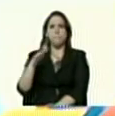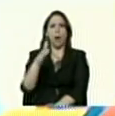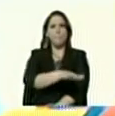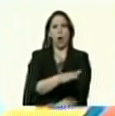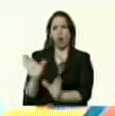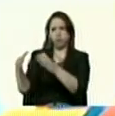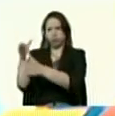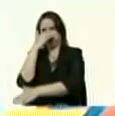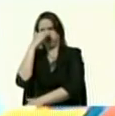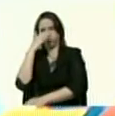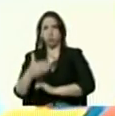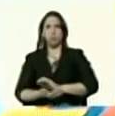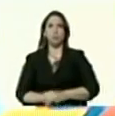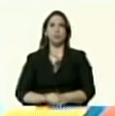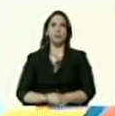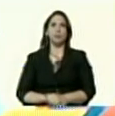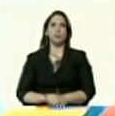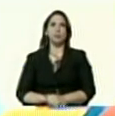rastrojos.